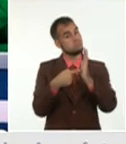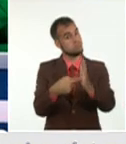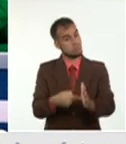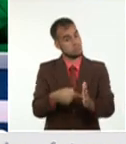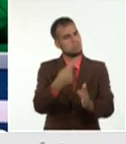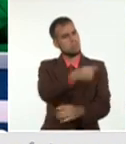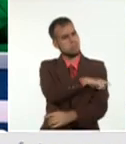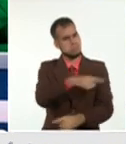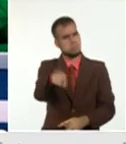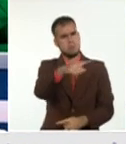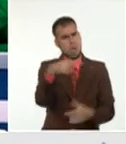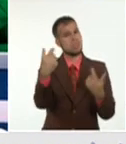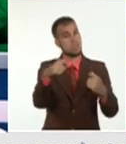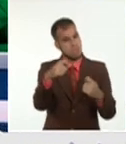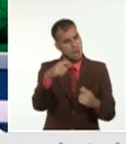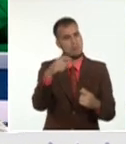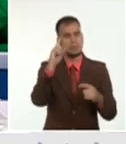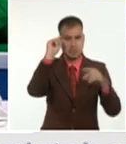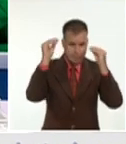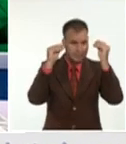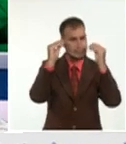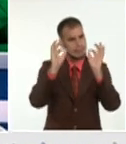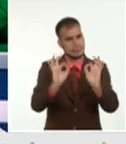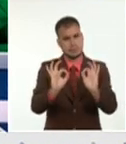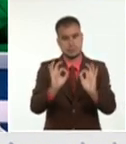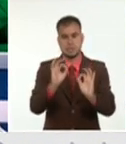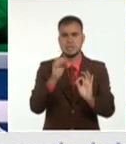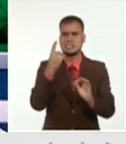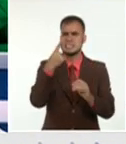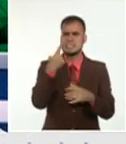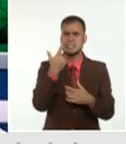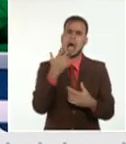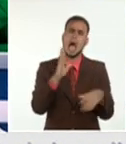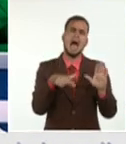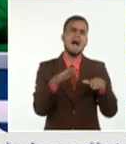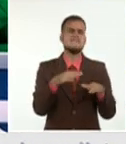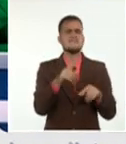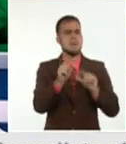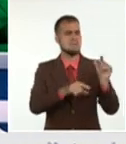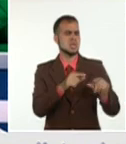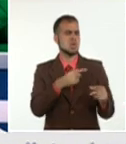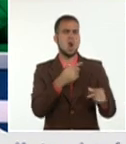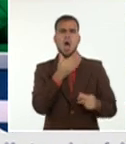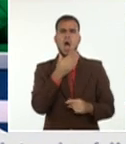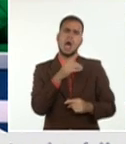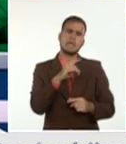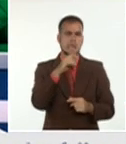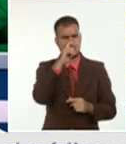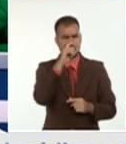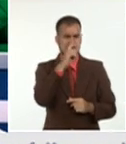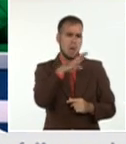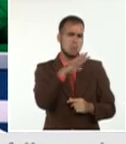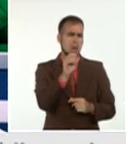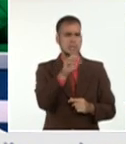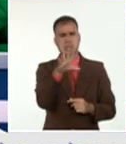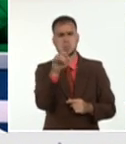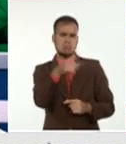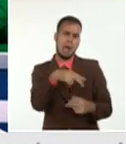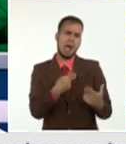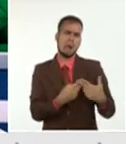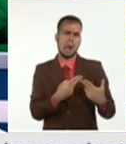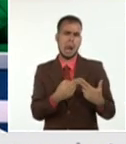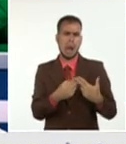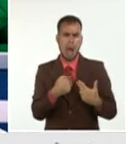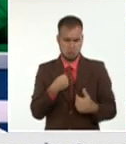interiorice que a veces los más jóvenes se confían un poco en que su organismo va a responder de